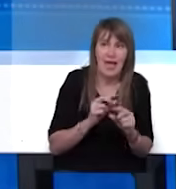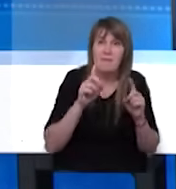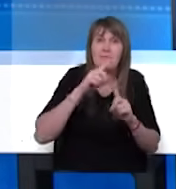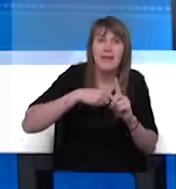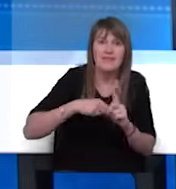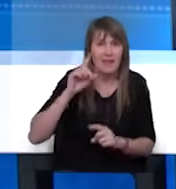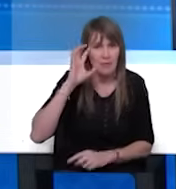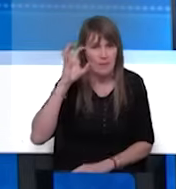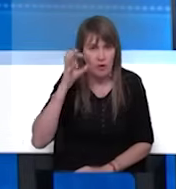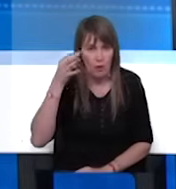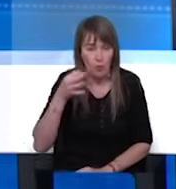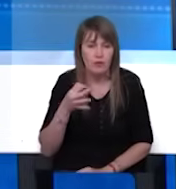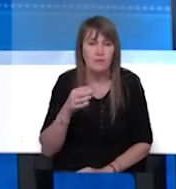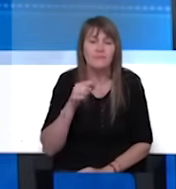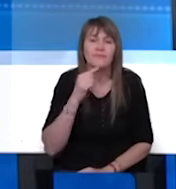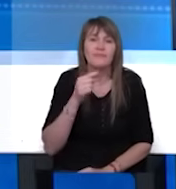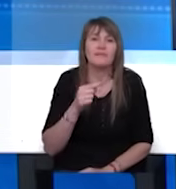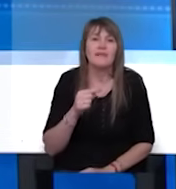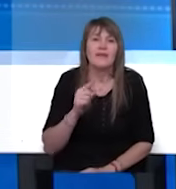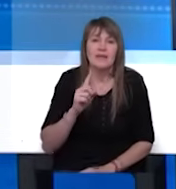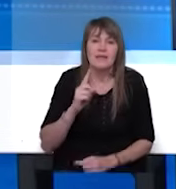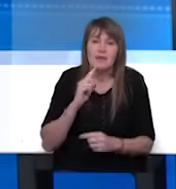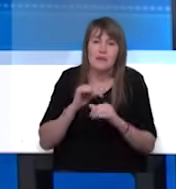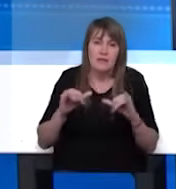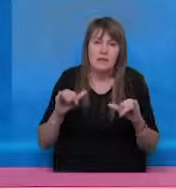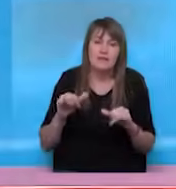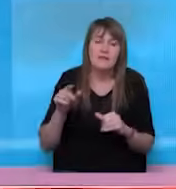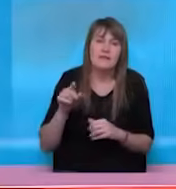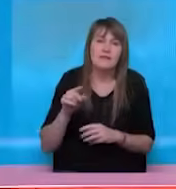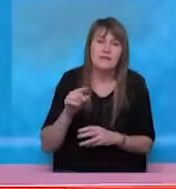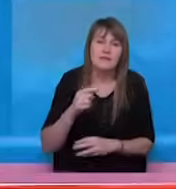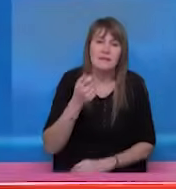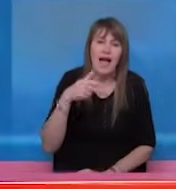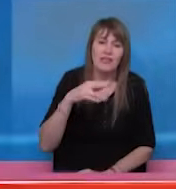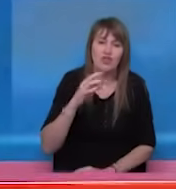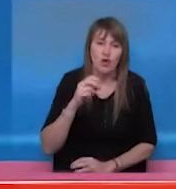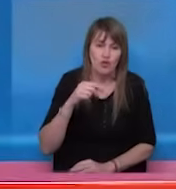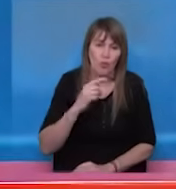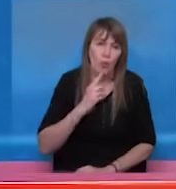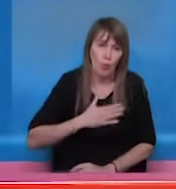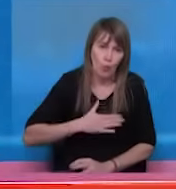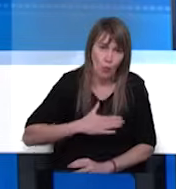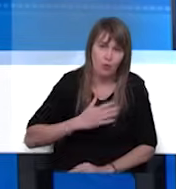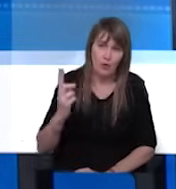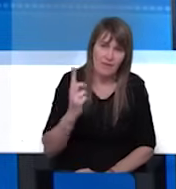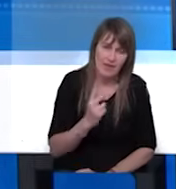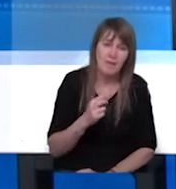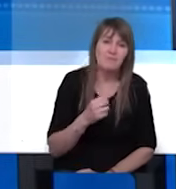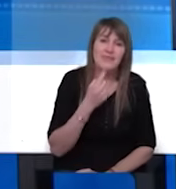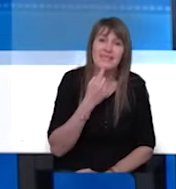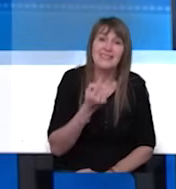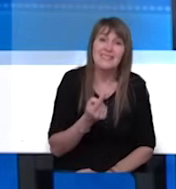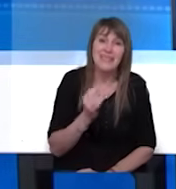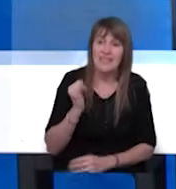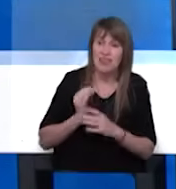material al que accedió la producción de Lado B. Antonio Ladra, ¿cómo estás? Bienvenido. Muy bien, ¿y vos? Un gusto tenerte por acá. Gracias. Lo decía recién en la